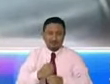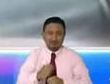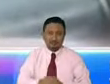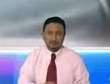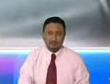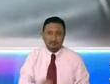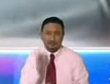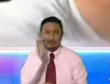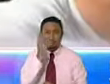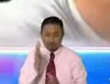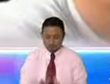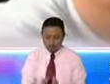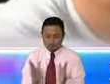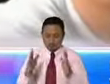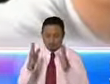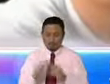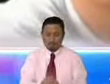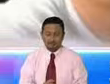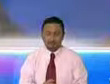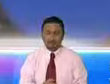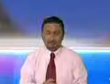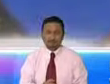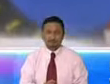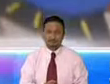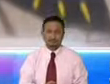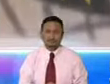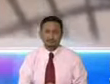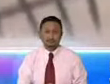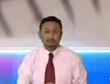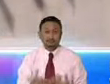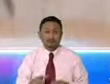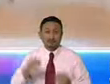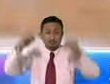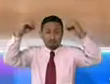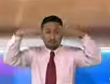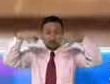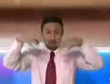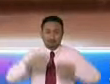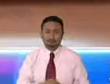floreros, trenes, porta inciensos de todo porte, hasta lámparas.